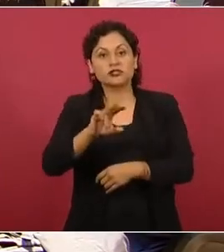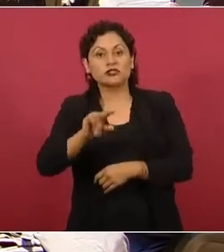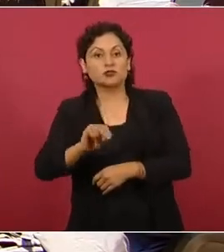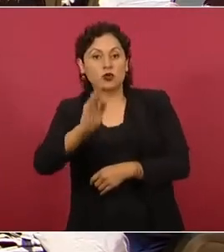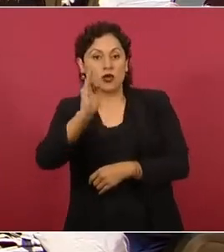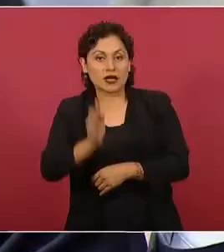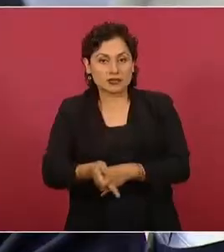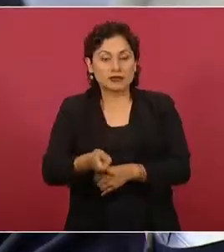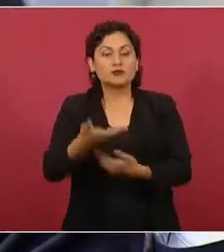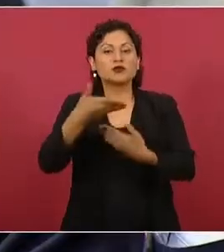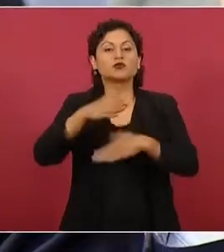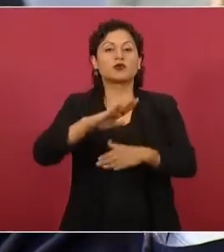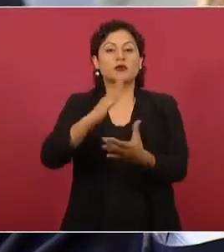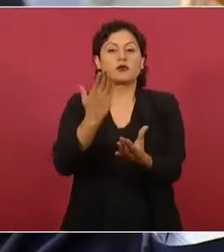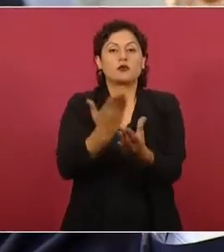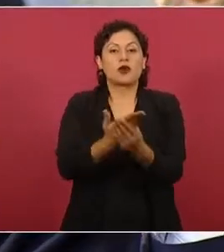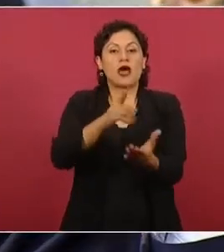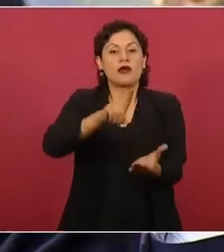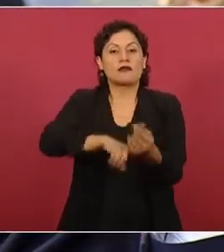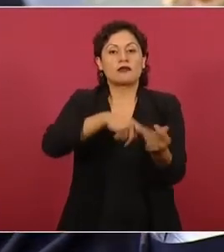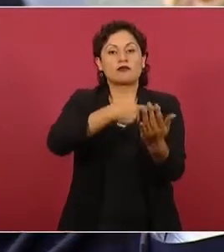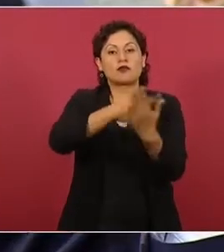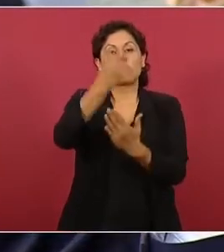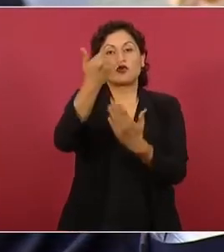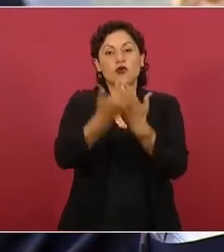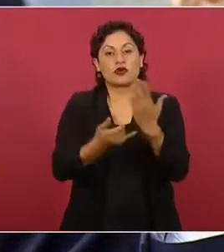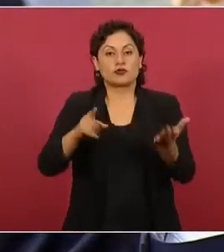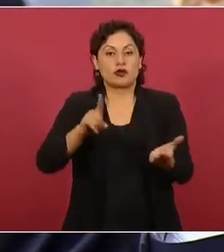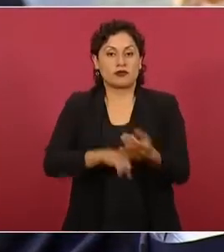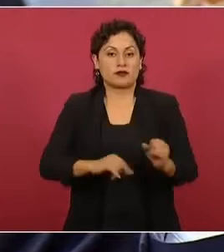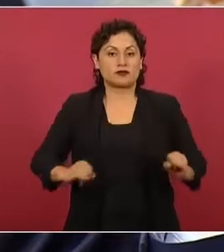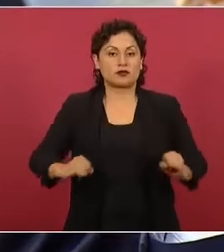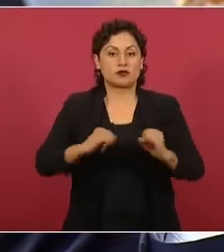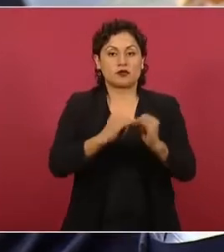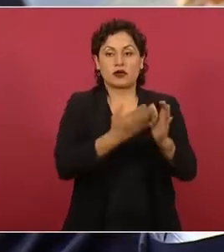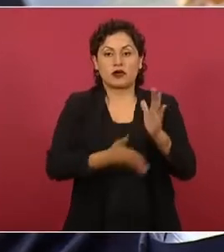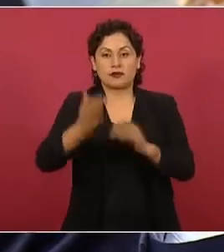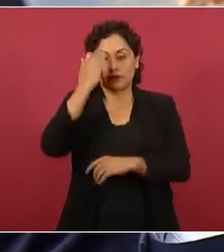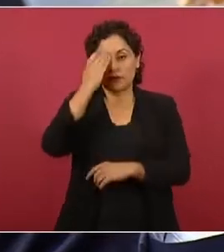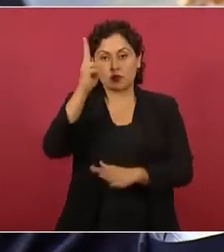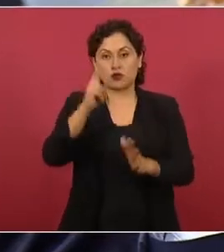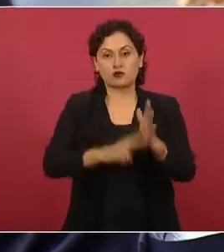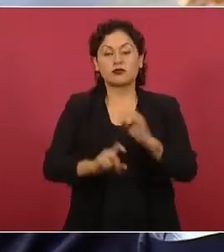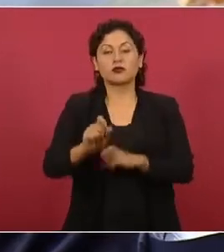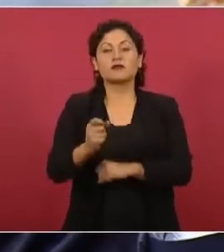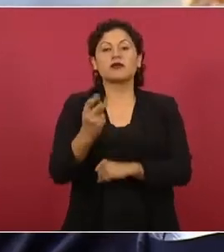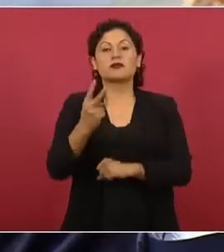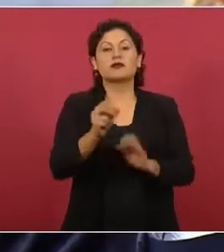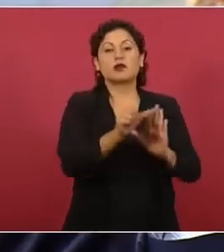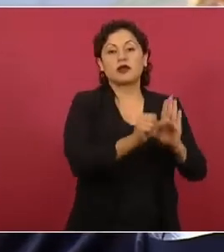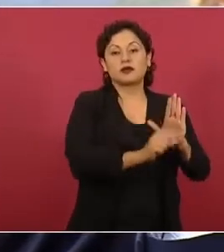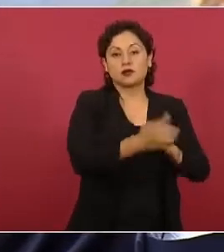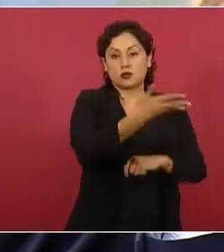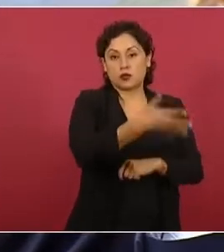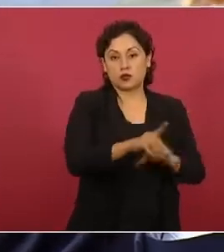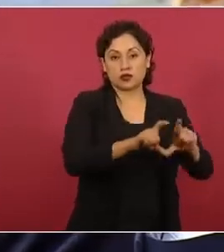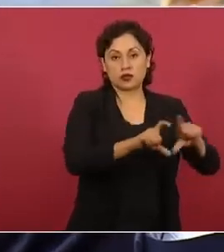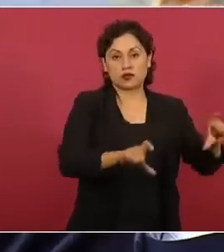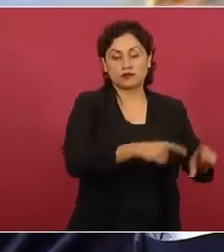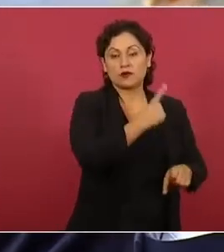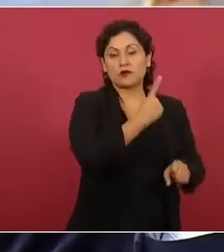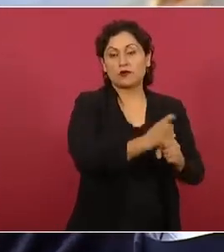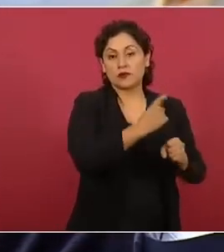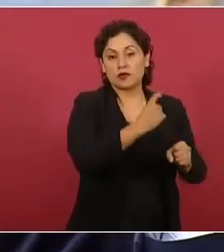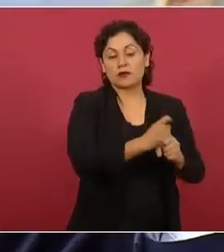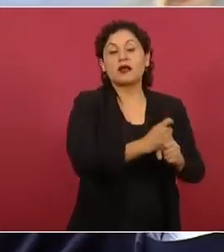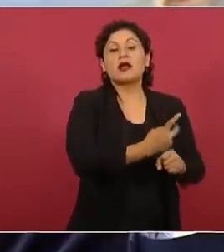al portafolio de proyectos institucionales 2022 con fundamento en el artículo 10, fracción 1,